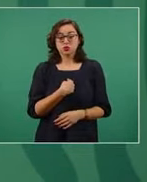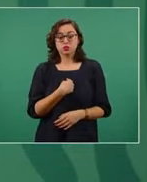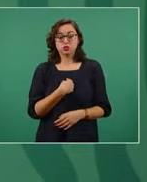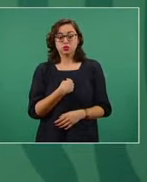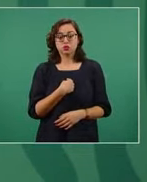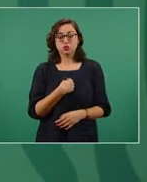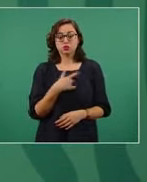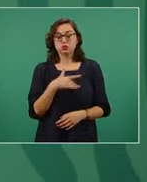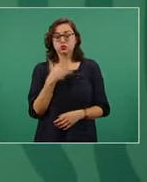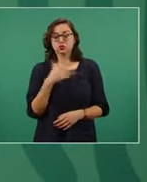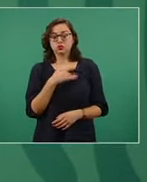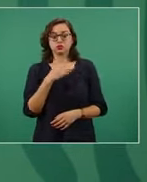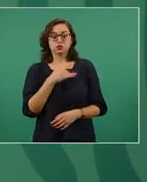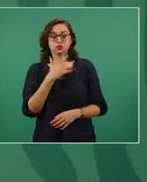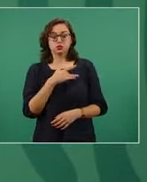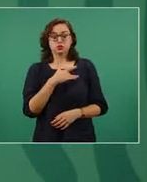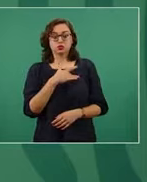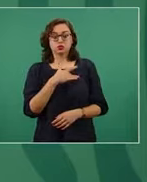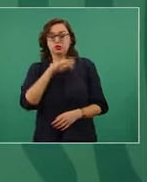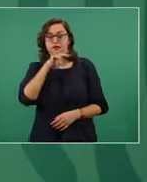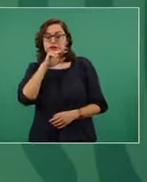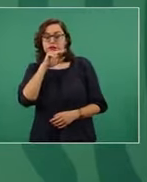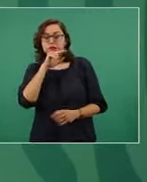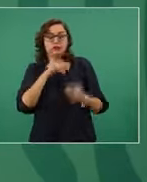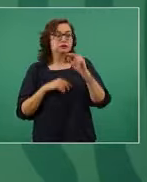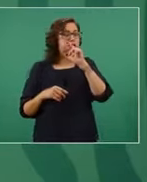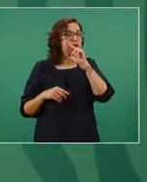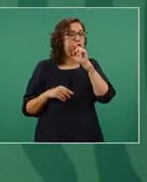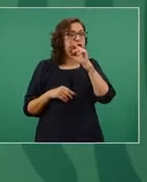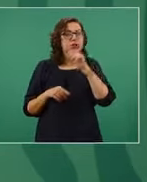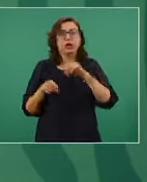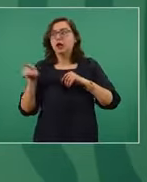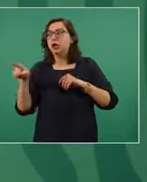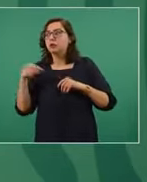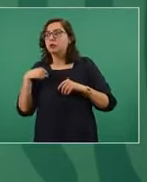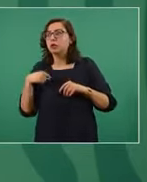preocupando tanto por esas opiniones.